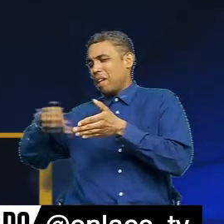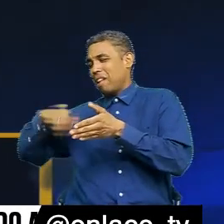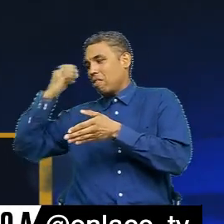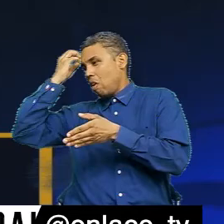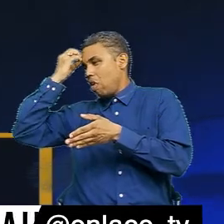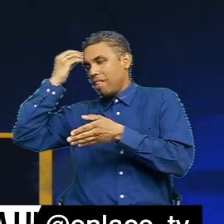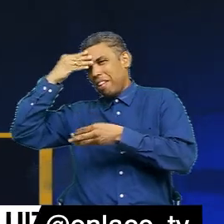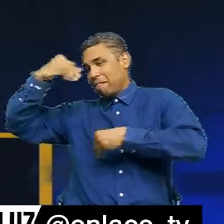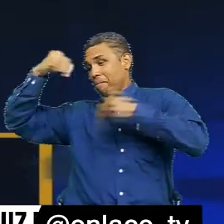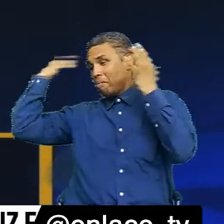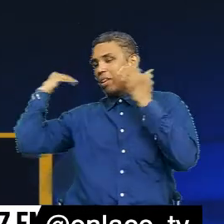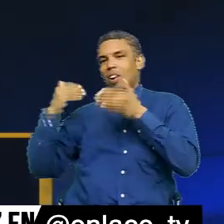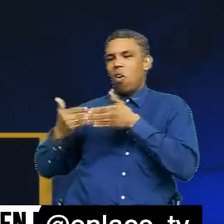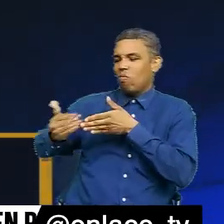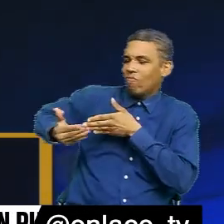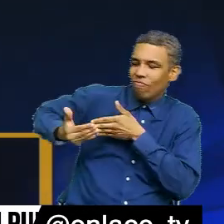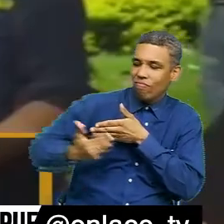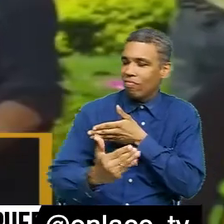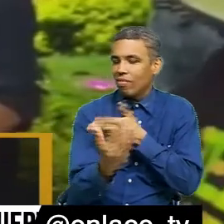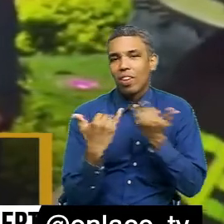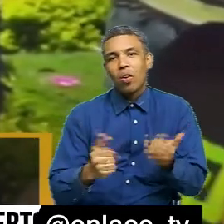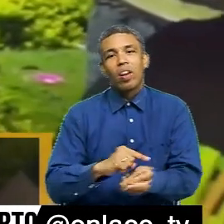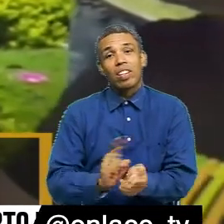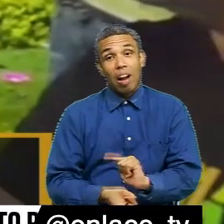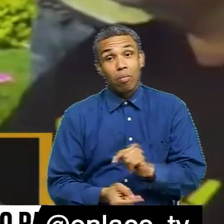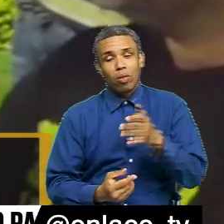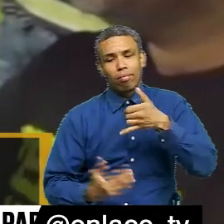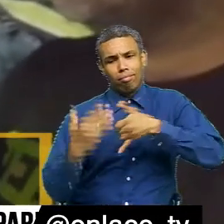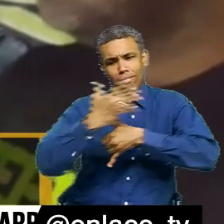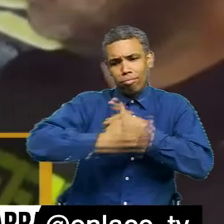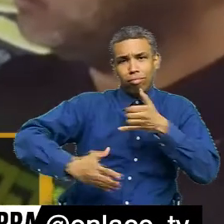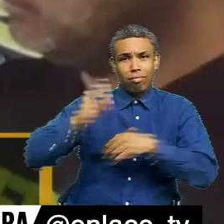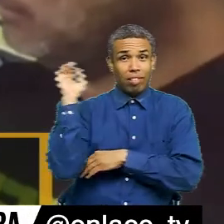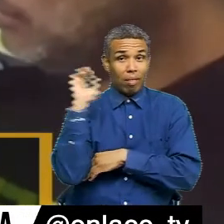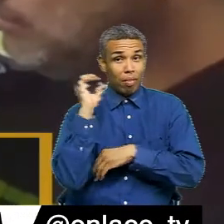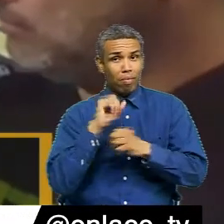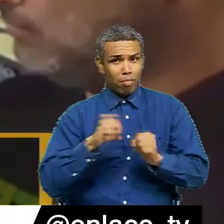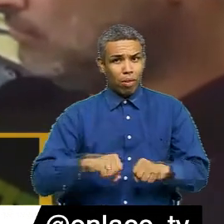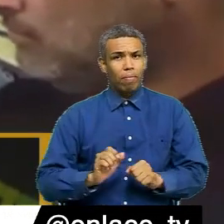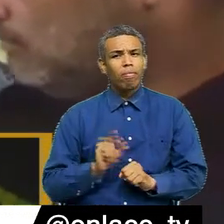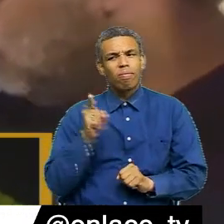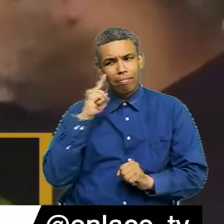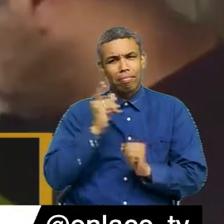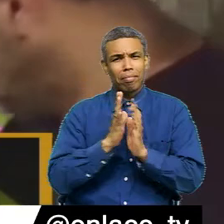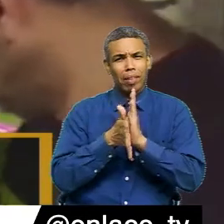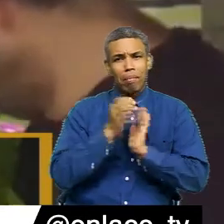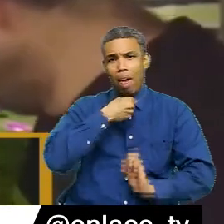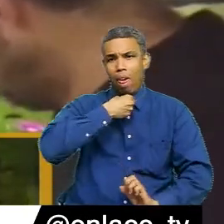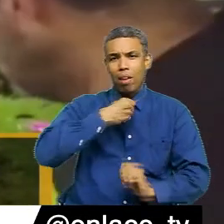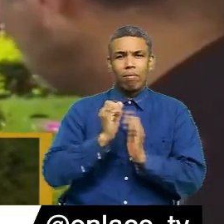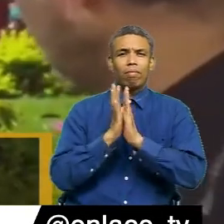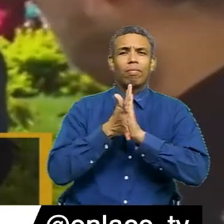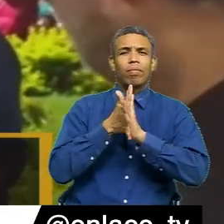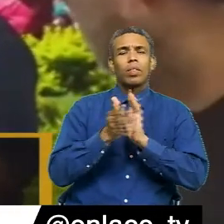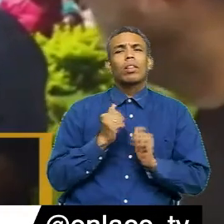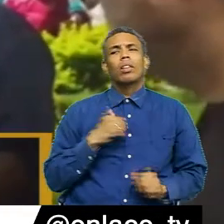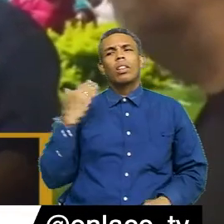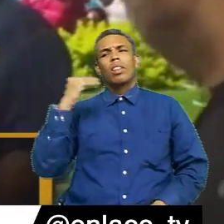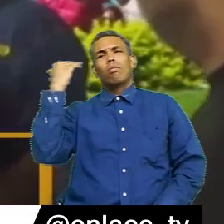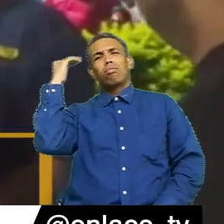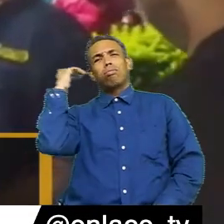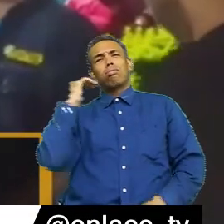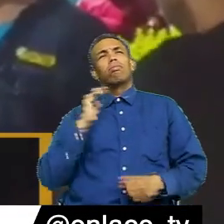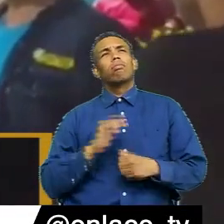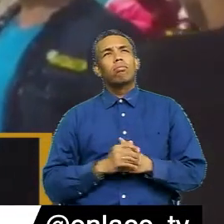posibilitemos cambios como los que nuestro país requiere. Cabe recordar que el dirigente fue detenido según las autoridades por presunto sabotaje y daños a